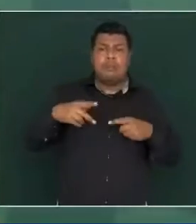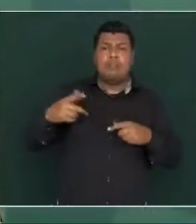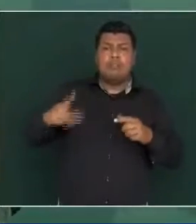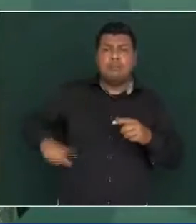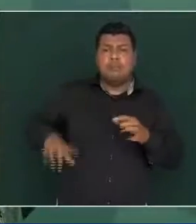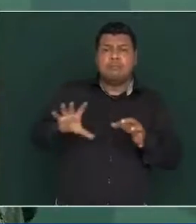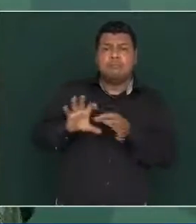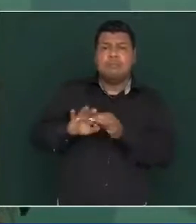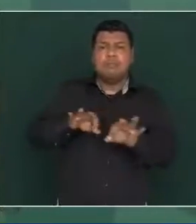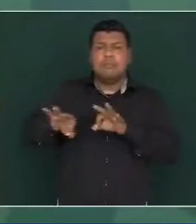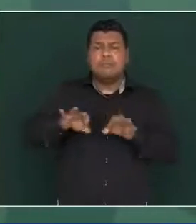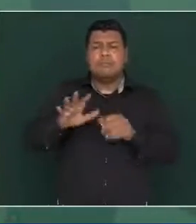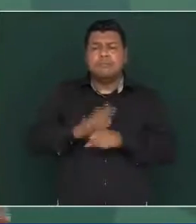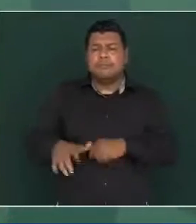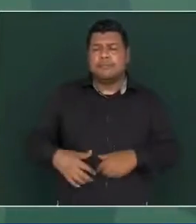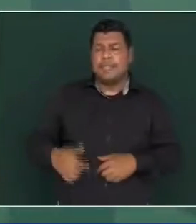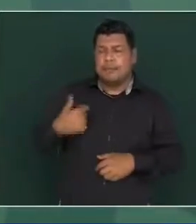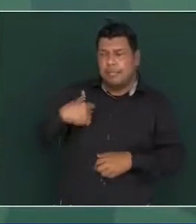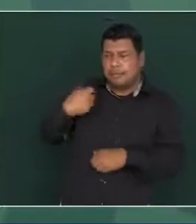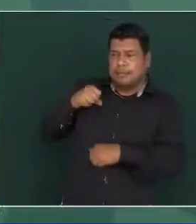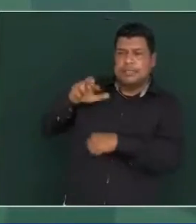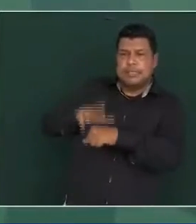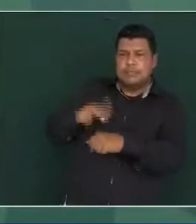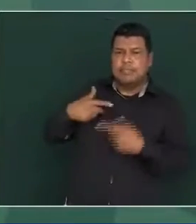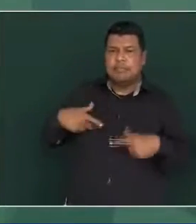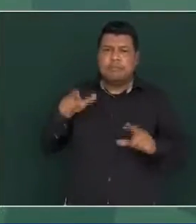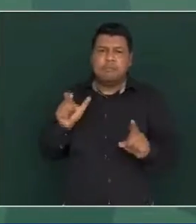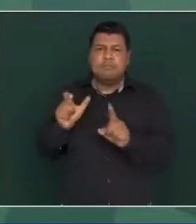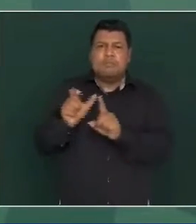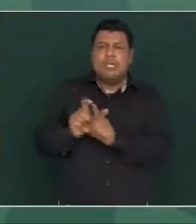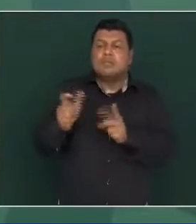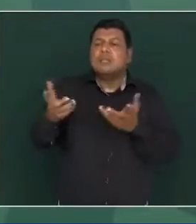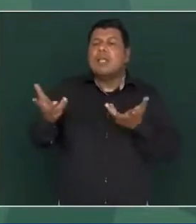la Secretaría de la Defensa está haciendo un plan para mover